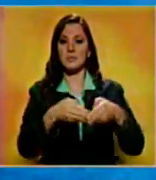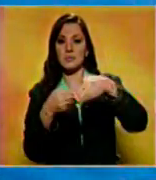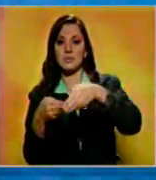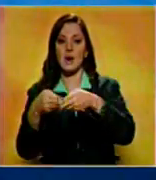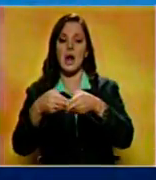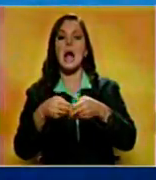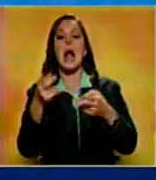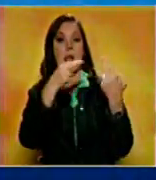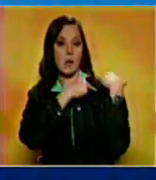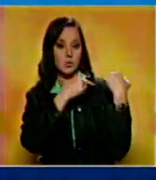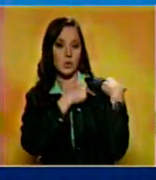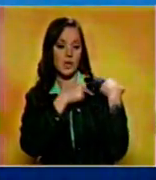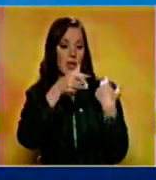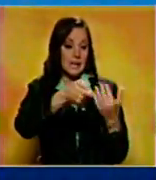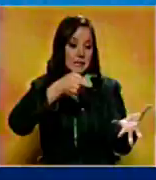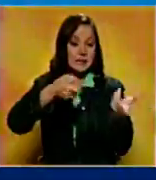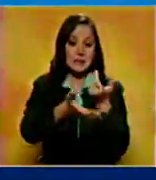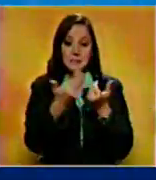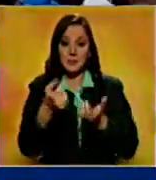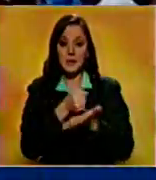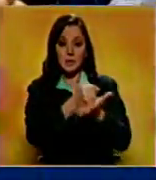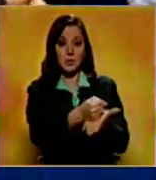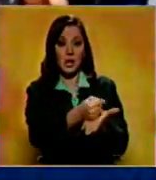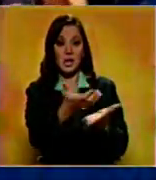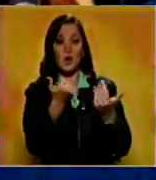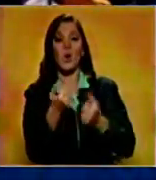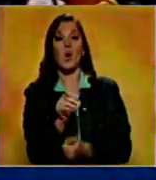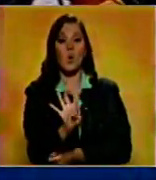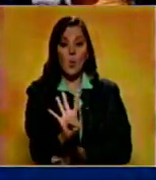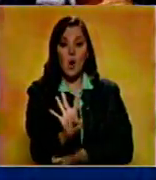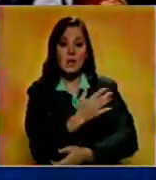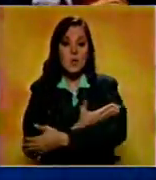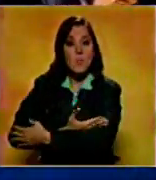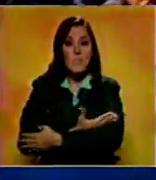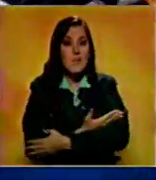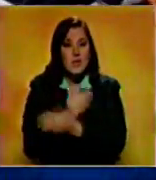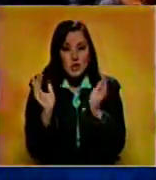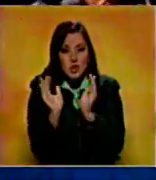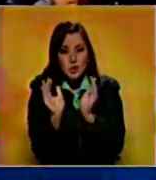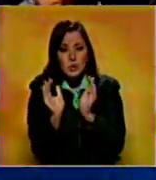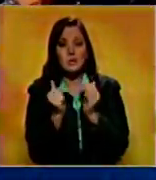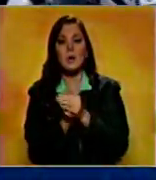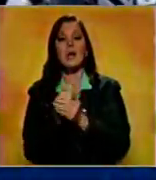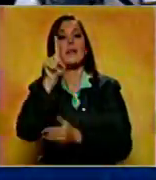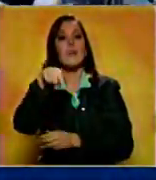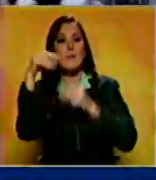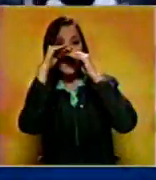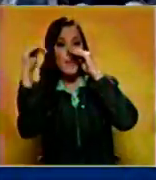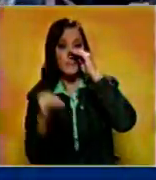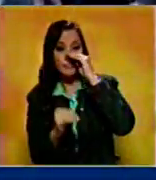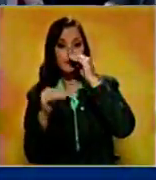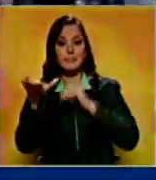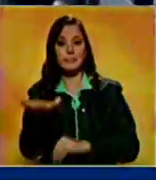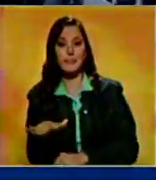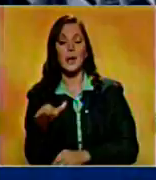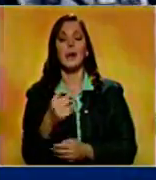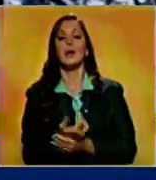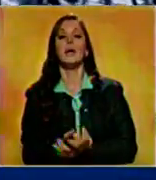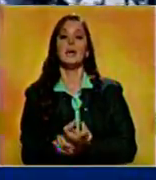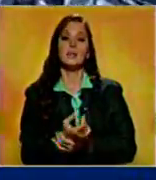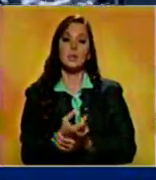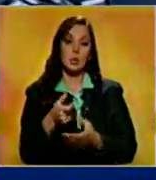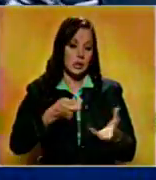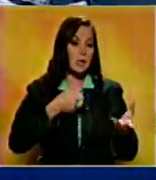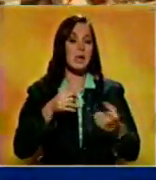autoridades informaron que entre los rescatados se encuentran cuatro recién nacidos y un menor de edad las llamadas de auxilio fueron realizadas a